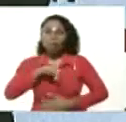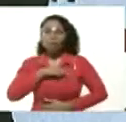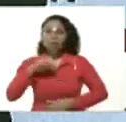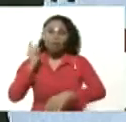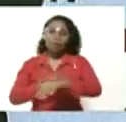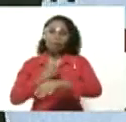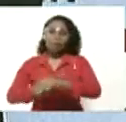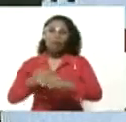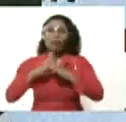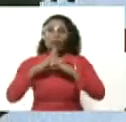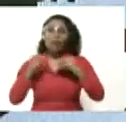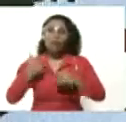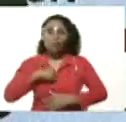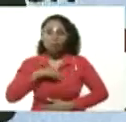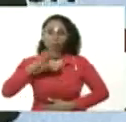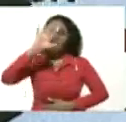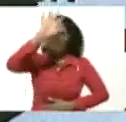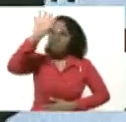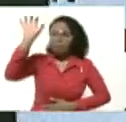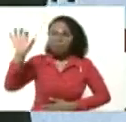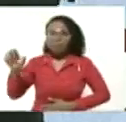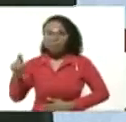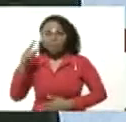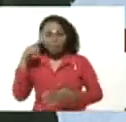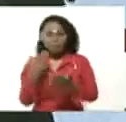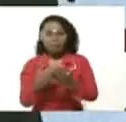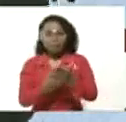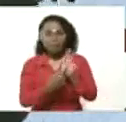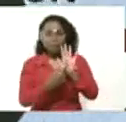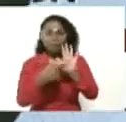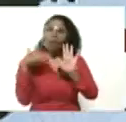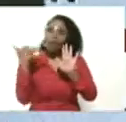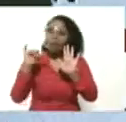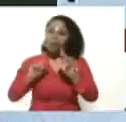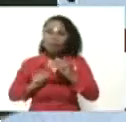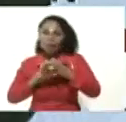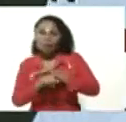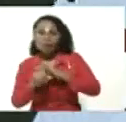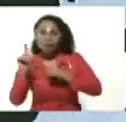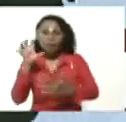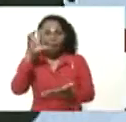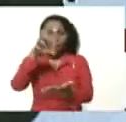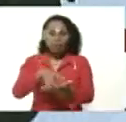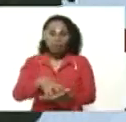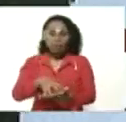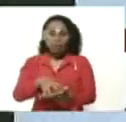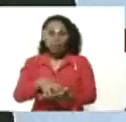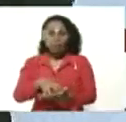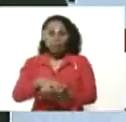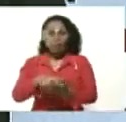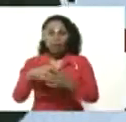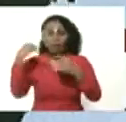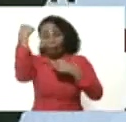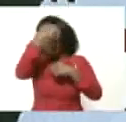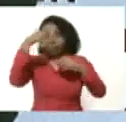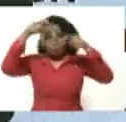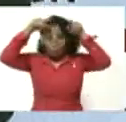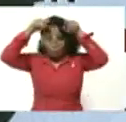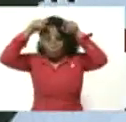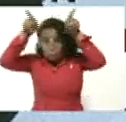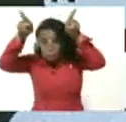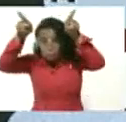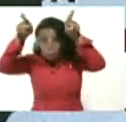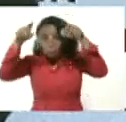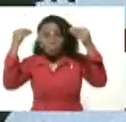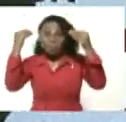todos nuestros países. Fíjense que ha tenido que entrar en el Capitolio un tipo con una cabeza de bisonte y con unos cuernitos